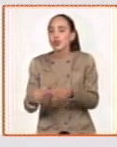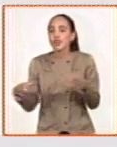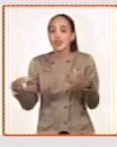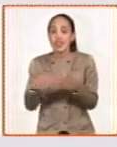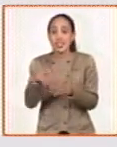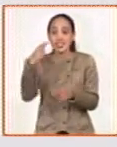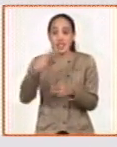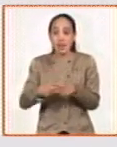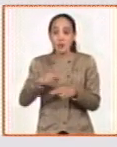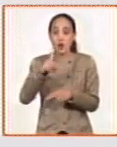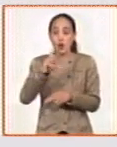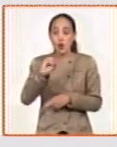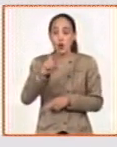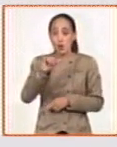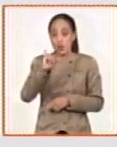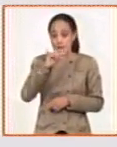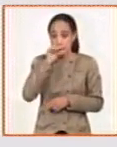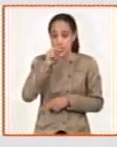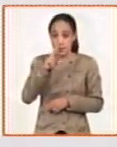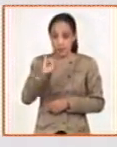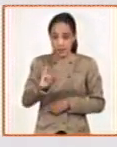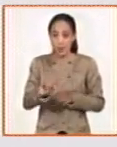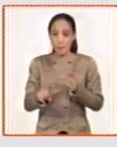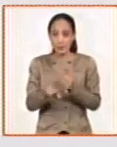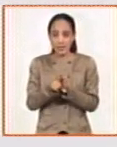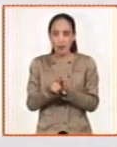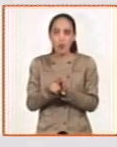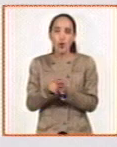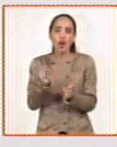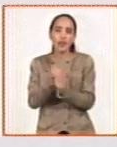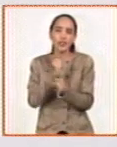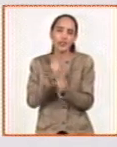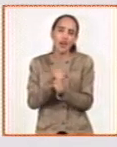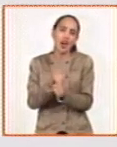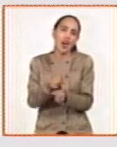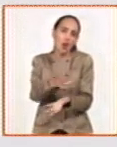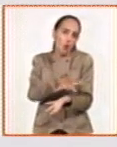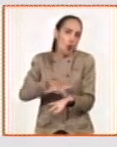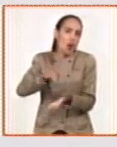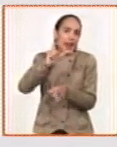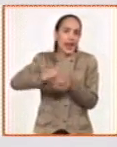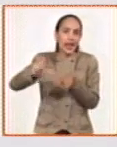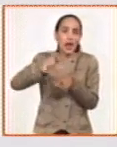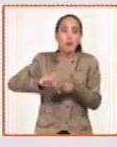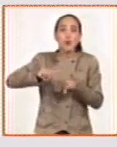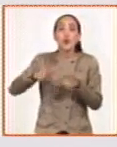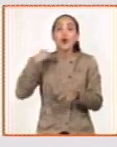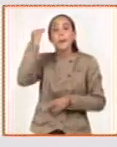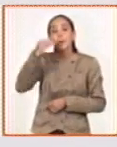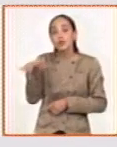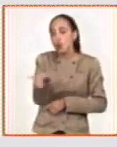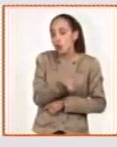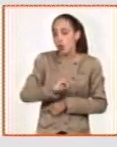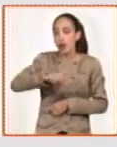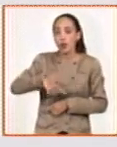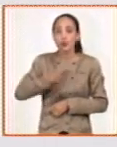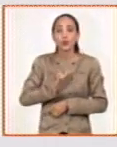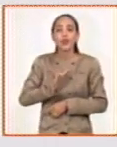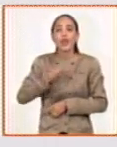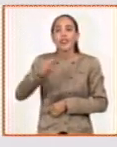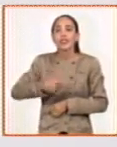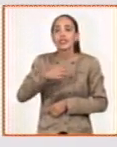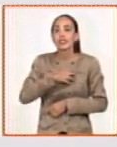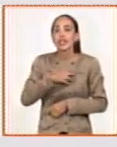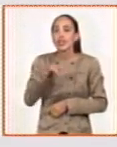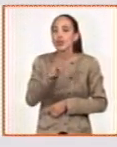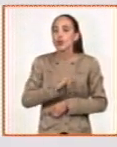Colines, que comenzamos a trabajar en zonas rurales, porque creo que también la cultura tiene que tener una incidencia